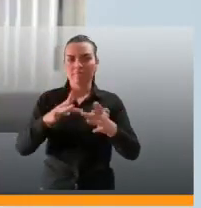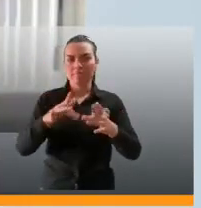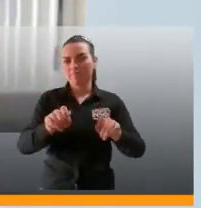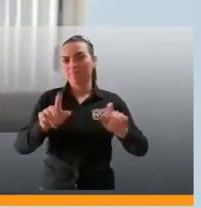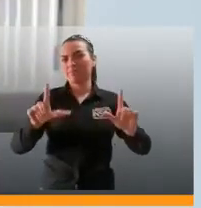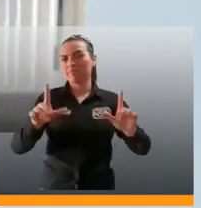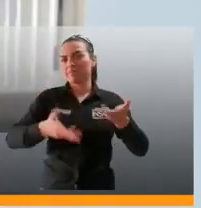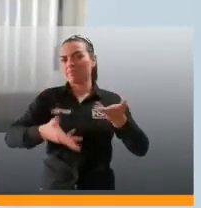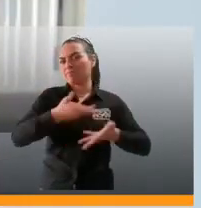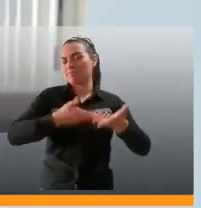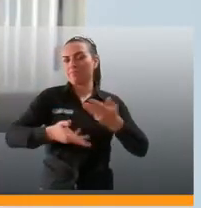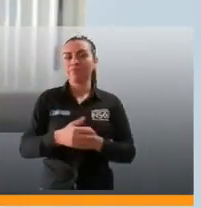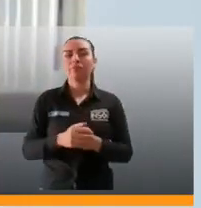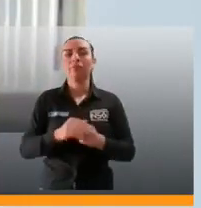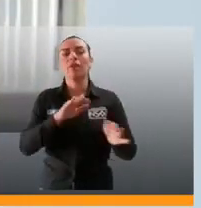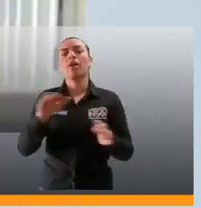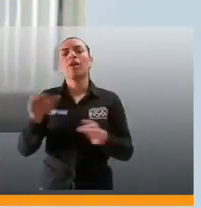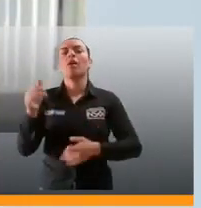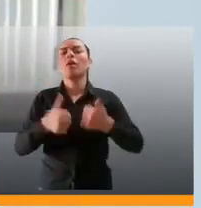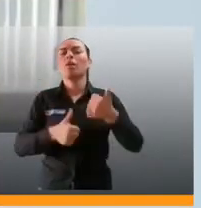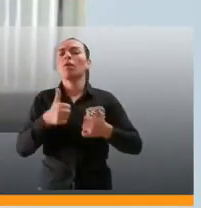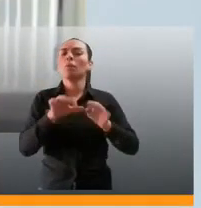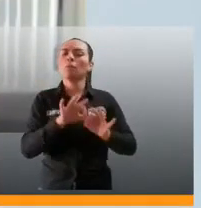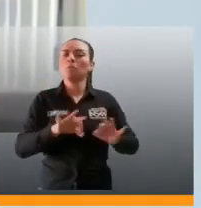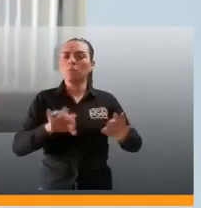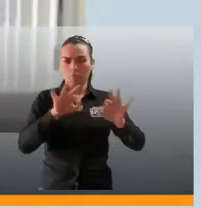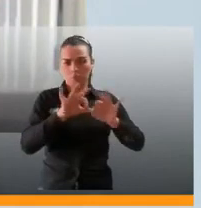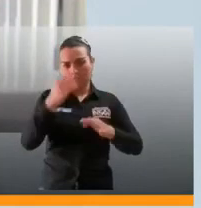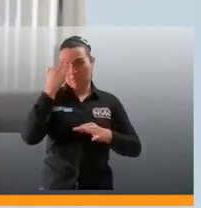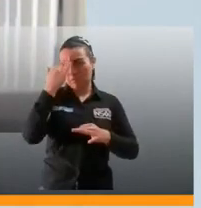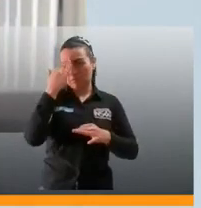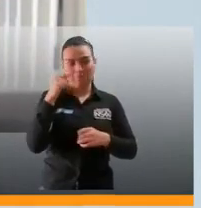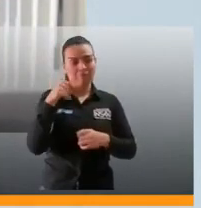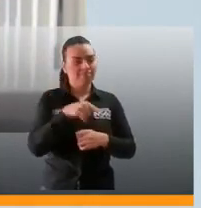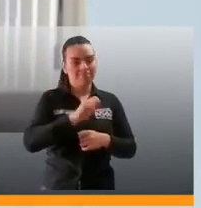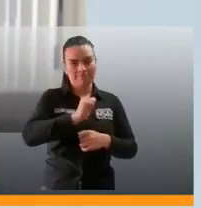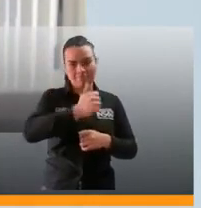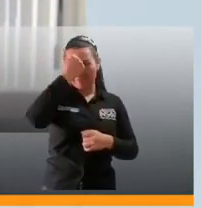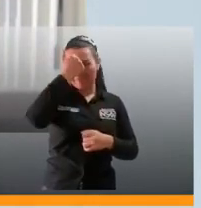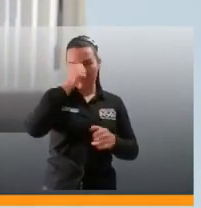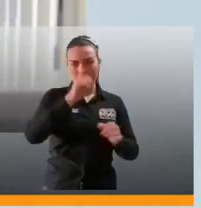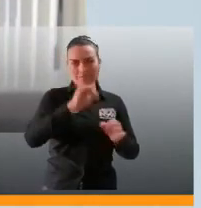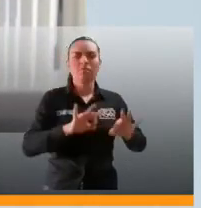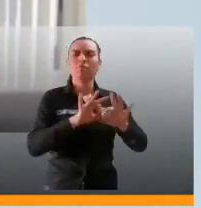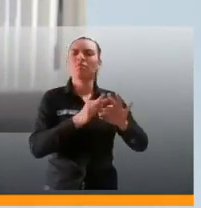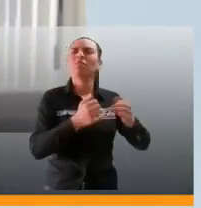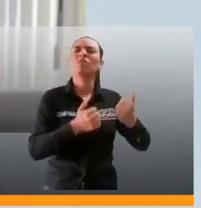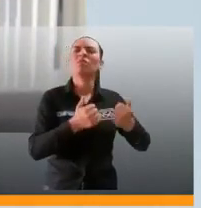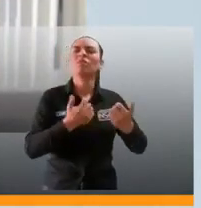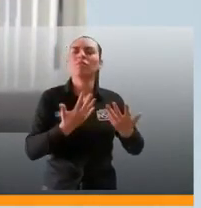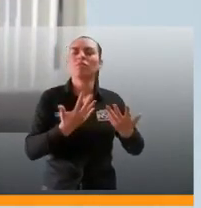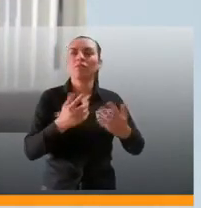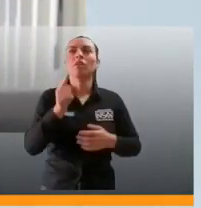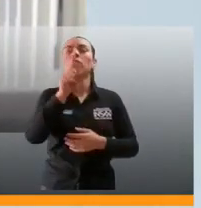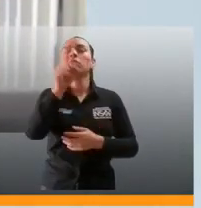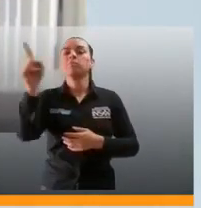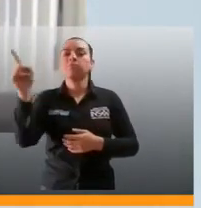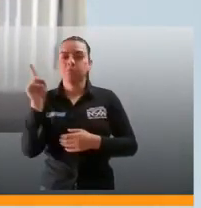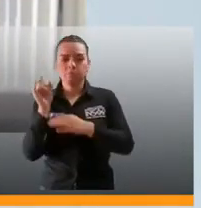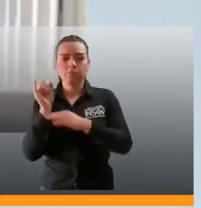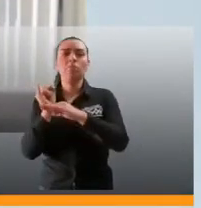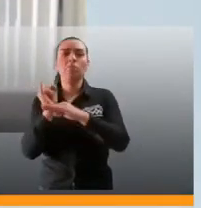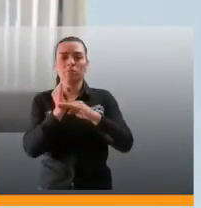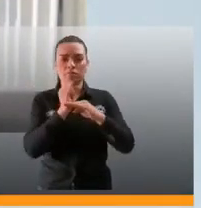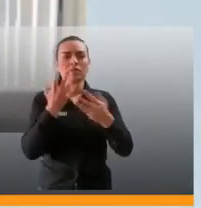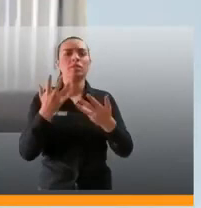que realmente vale como la pena resaltar? Pues uno, que muchas instituciones pudieron replantear